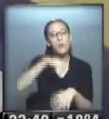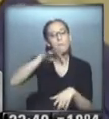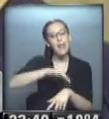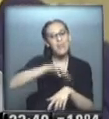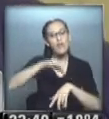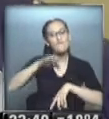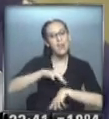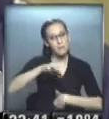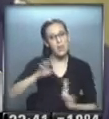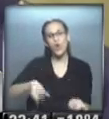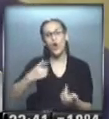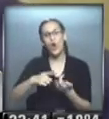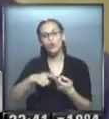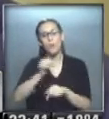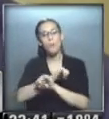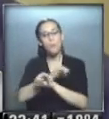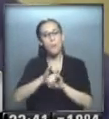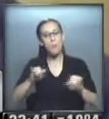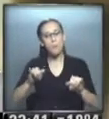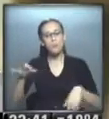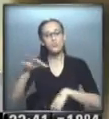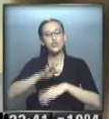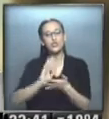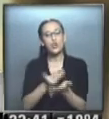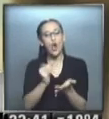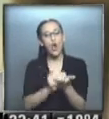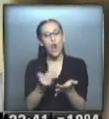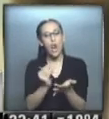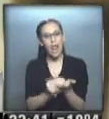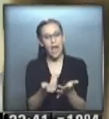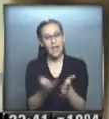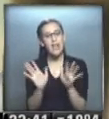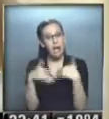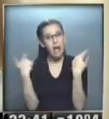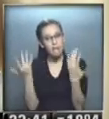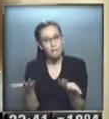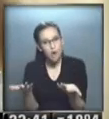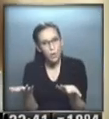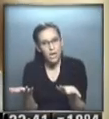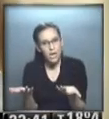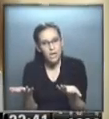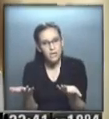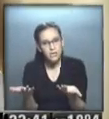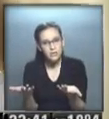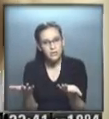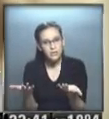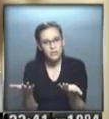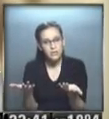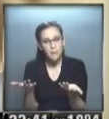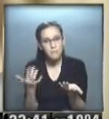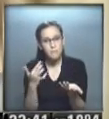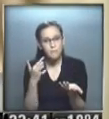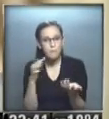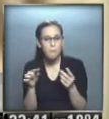Una campaña como esta de un chocolate donde utilizan la excusa de Movember también para, bueno, para vender